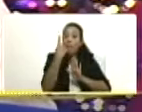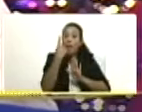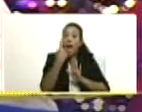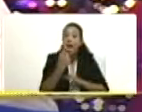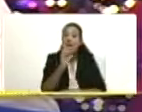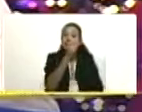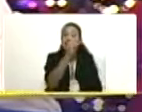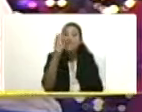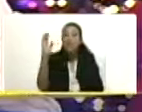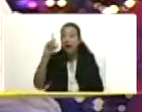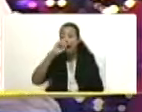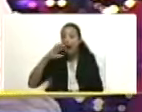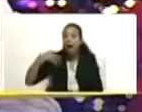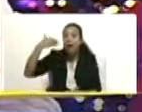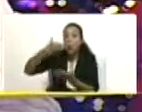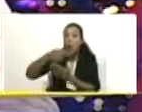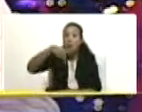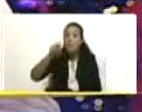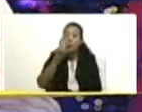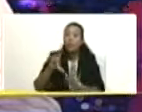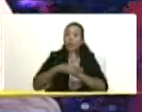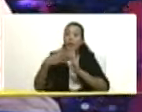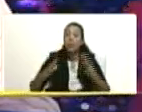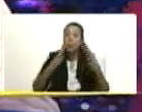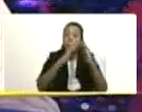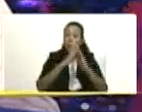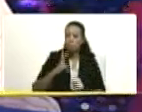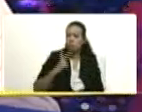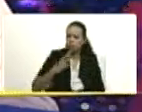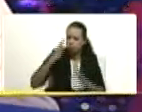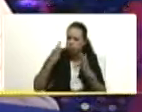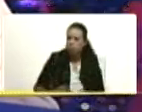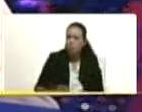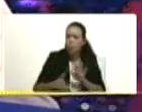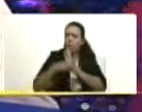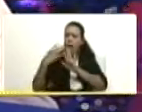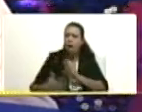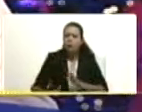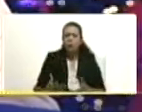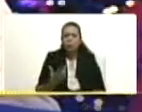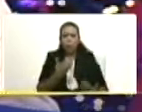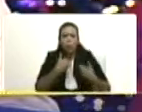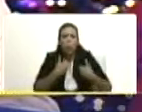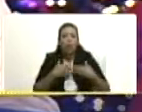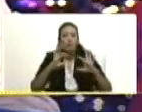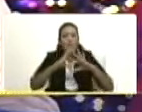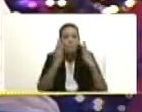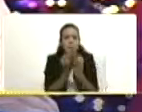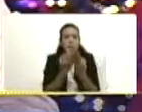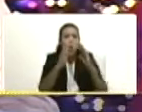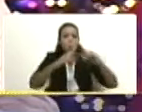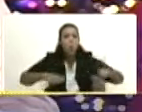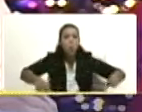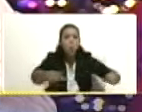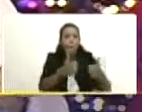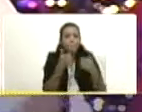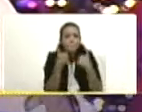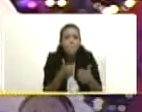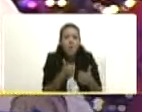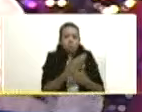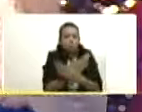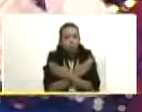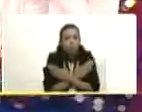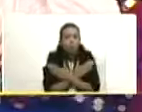más de 100 años se atiende, el derecho a una vivienda digna, el derecho a hogar, el derecho a familia, el derecho